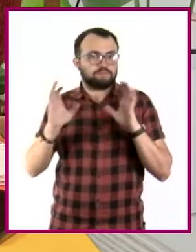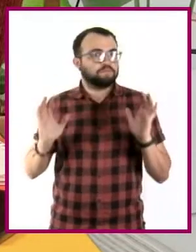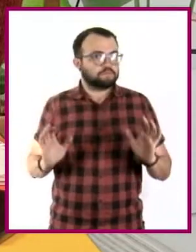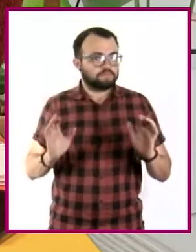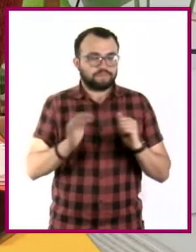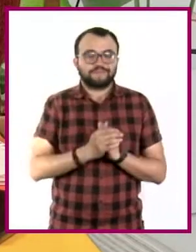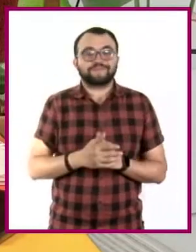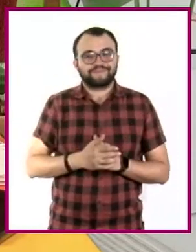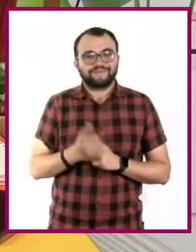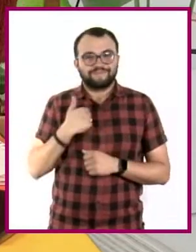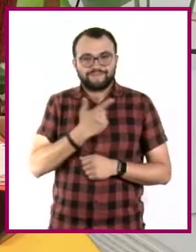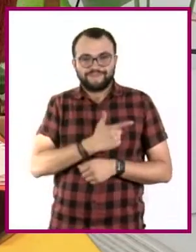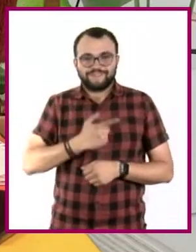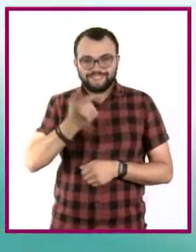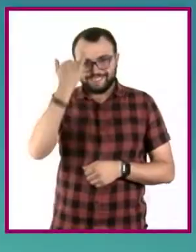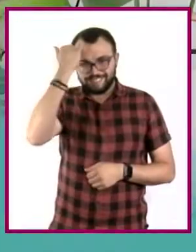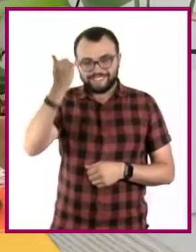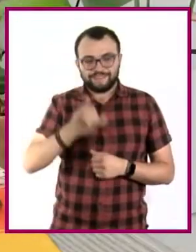agrada esa idea.